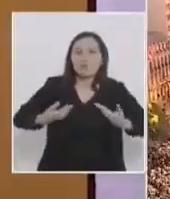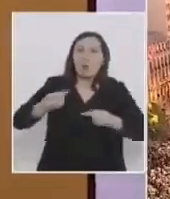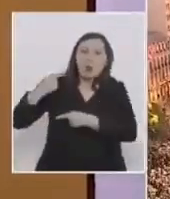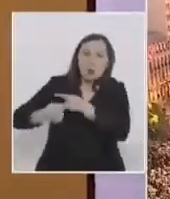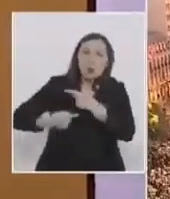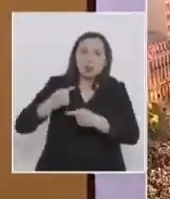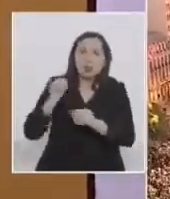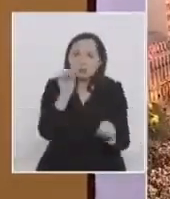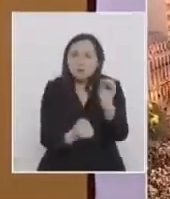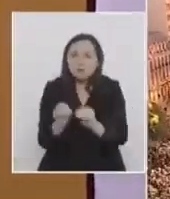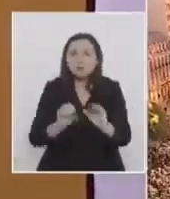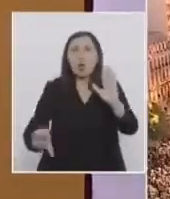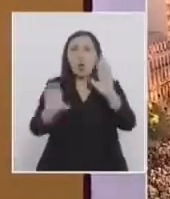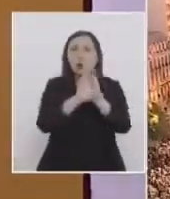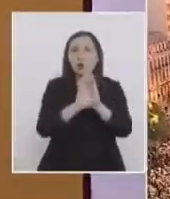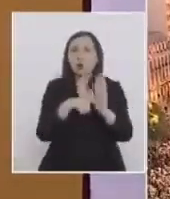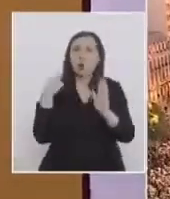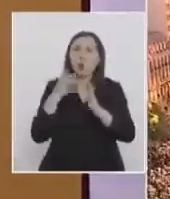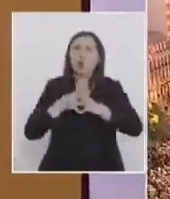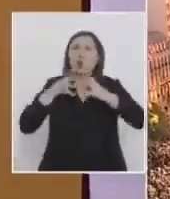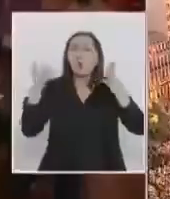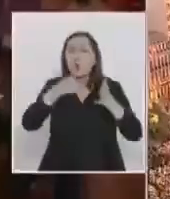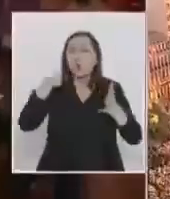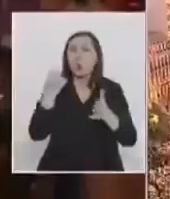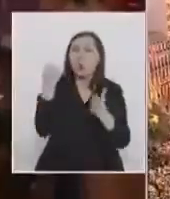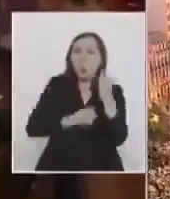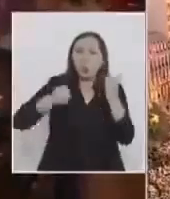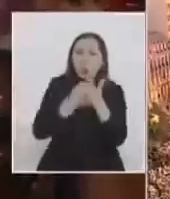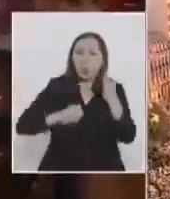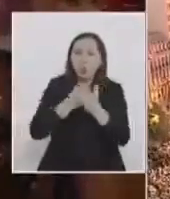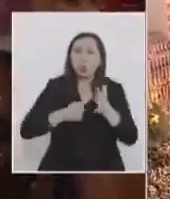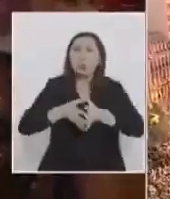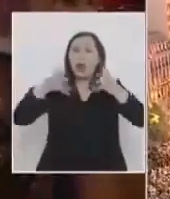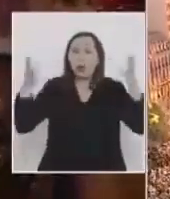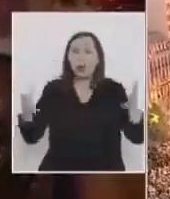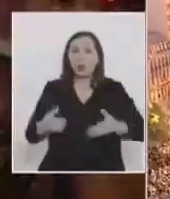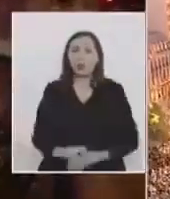proceso constituyente por el que tanto hemos luchado.